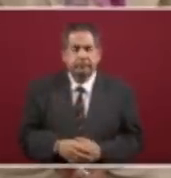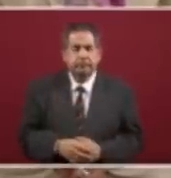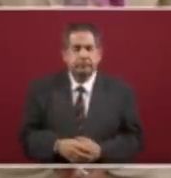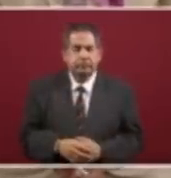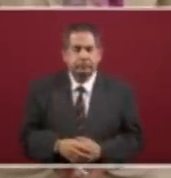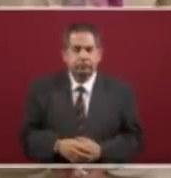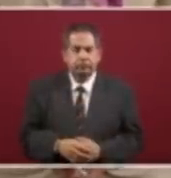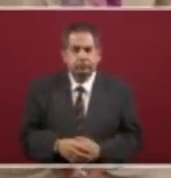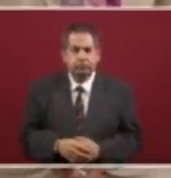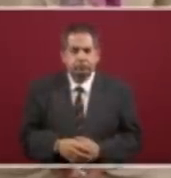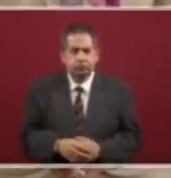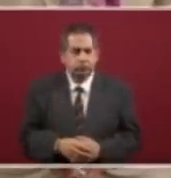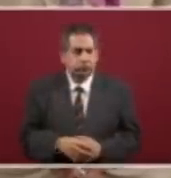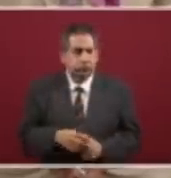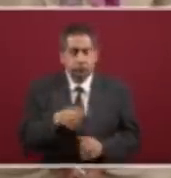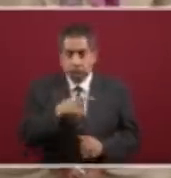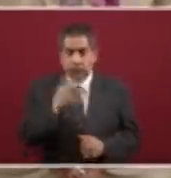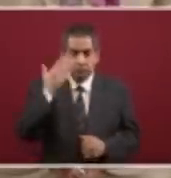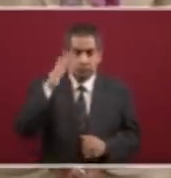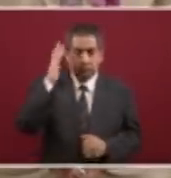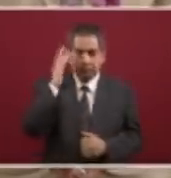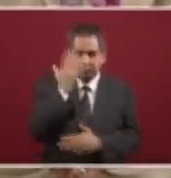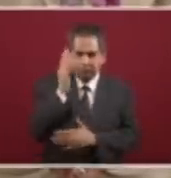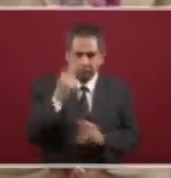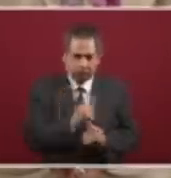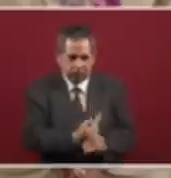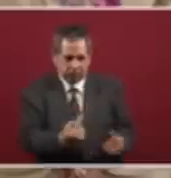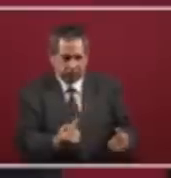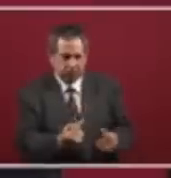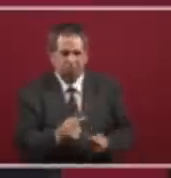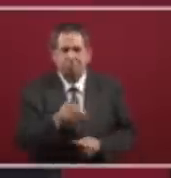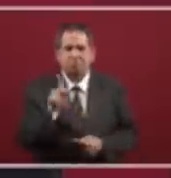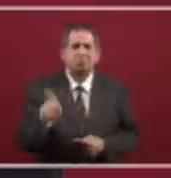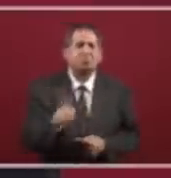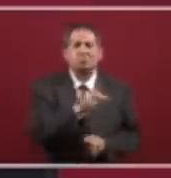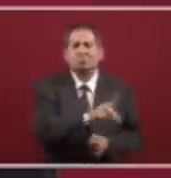pues es un diseño parecido